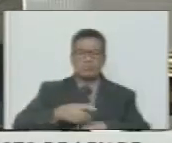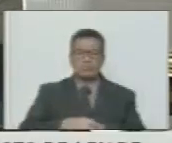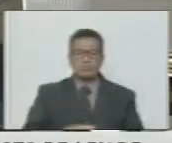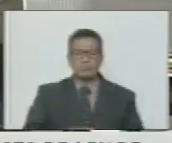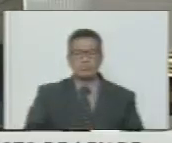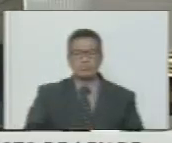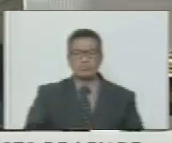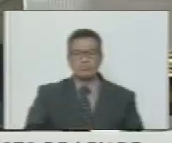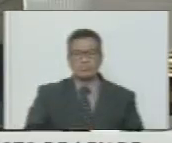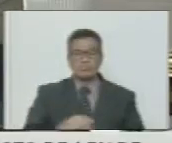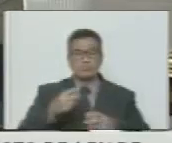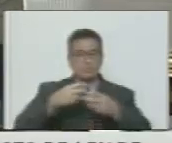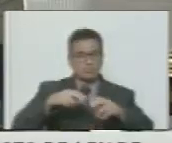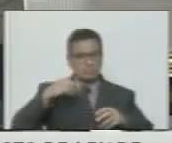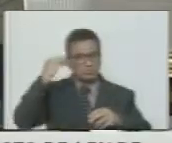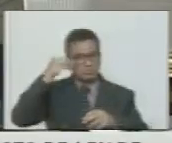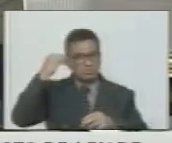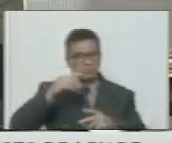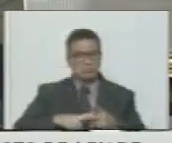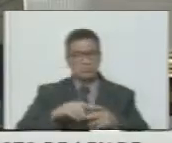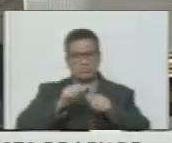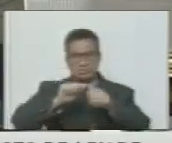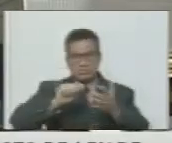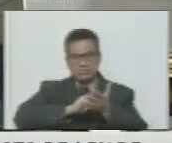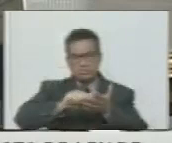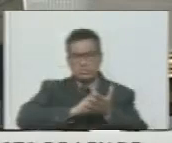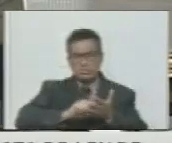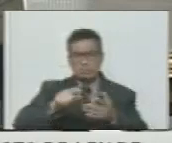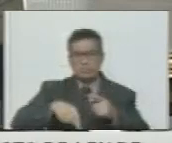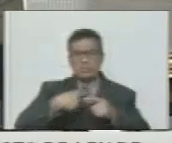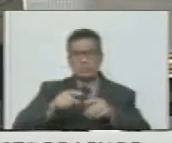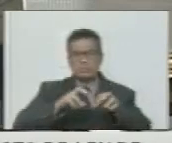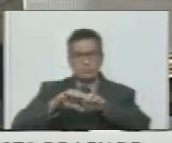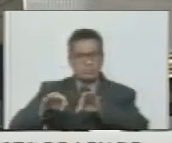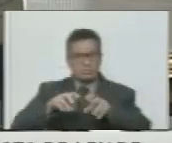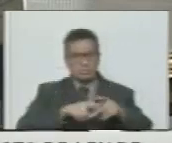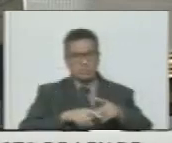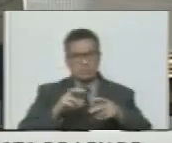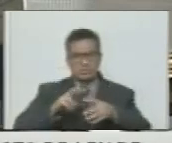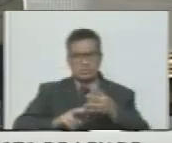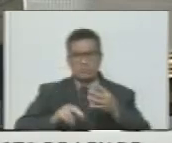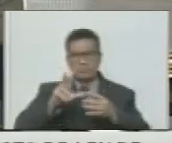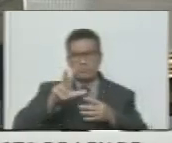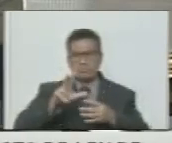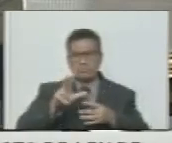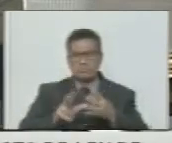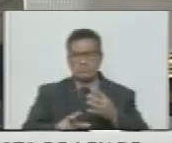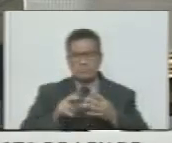siguientes. Voy a someter en consideración el artículo con la siguiente redacción